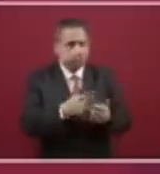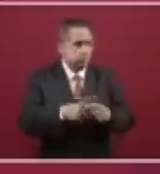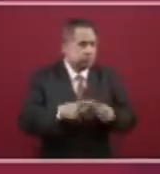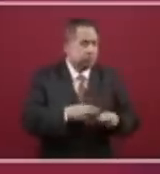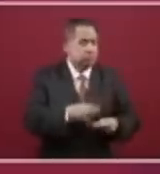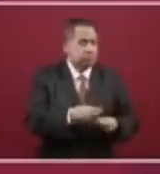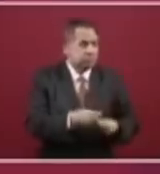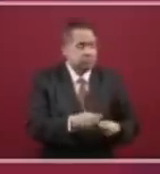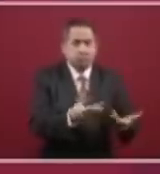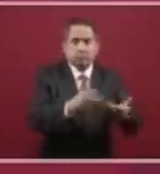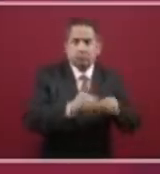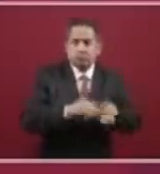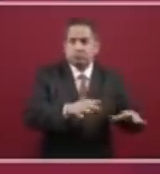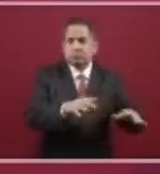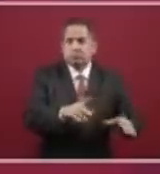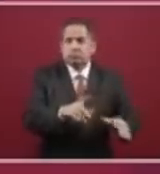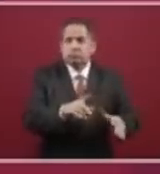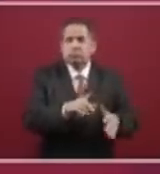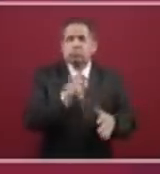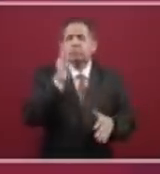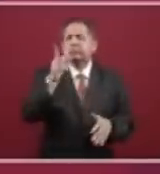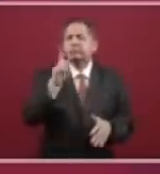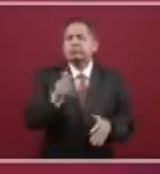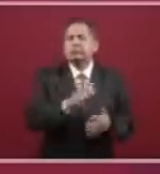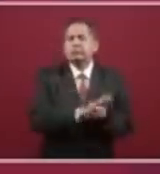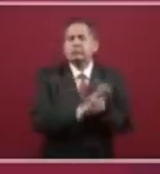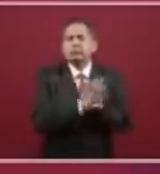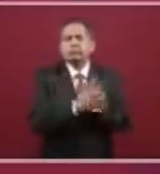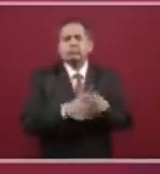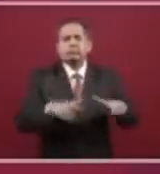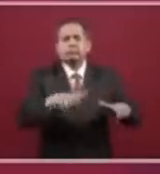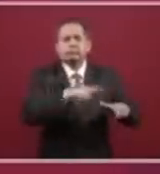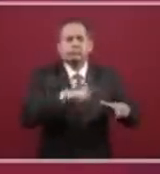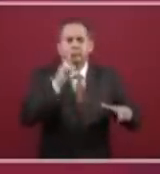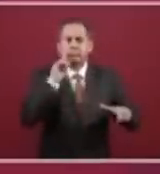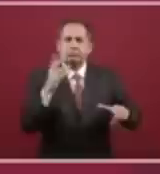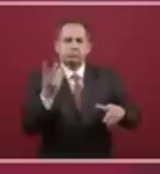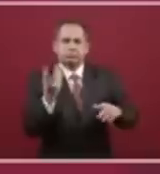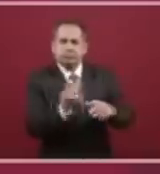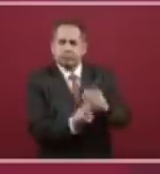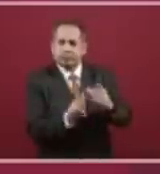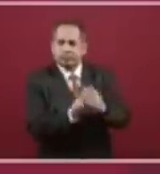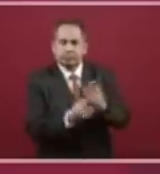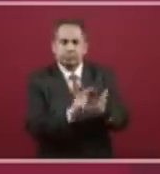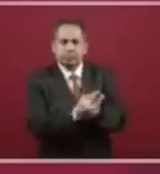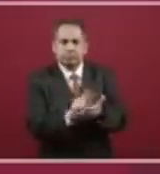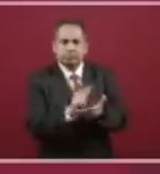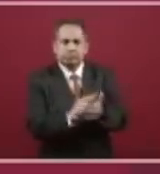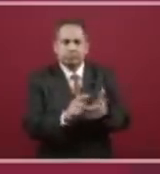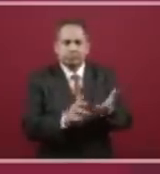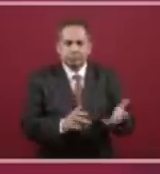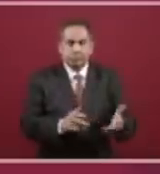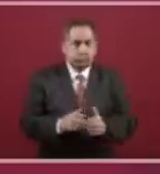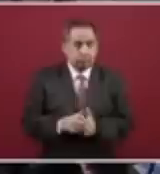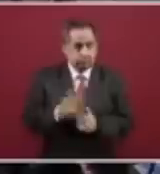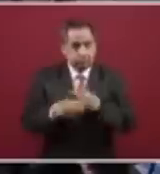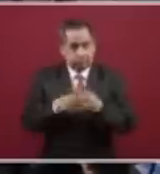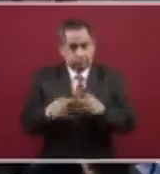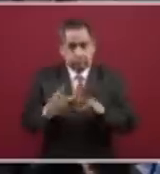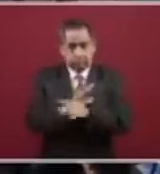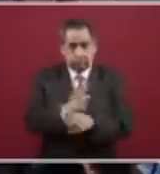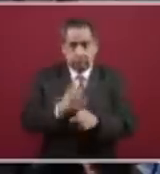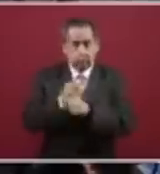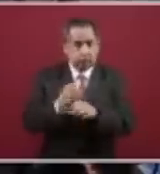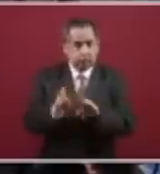ambientales se convertiría en una laguna de regulación esta transformación implicaba la eventual